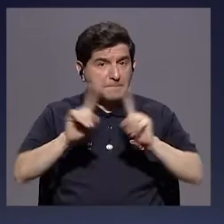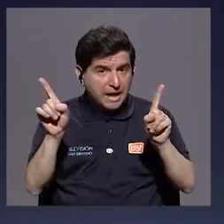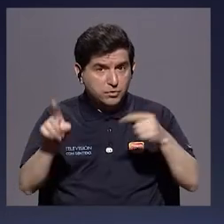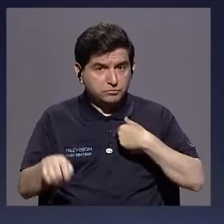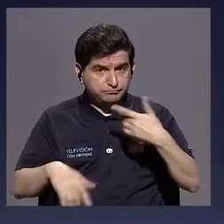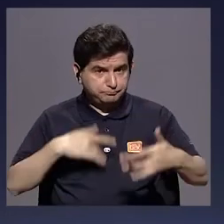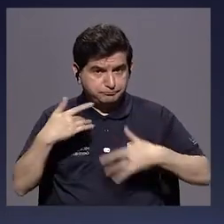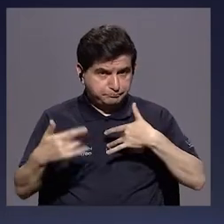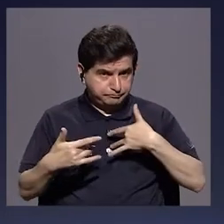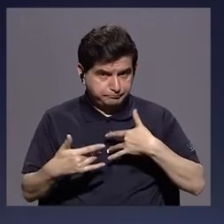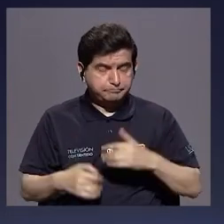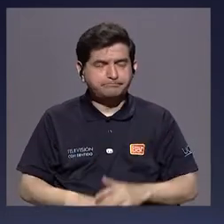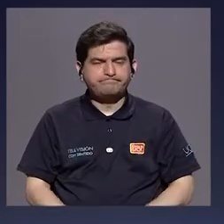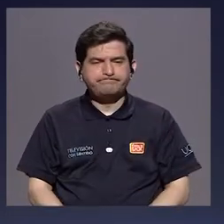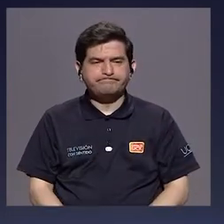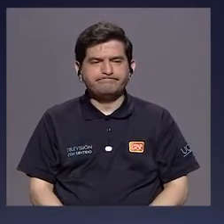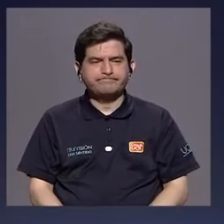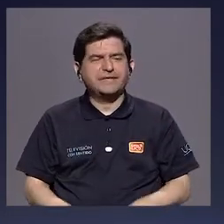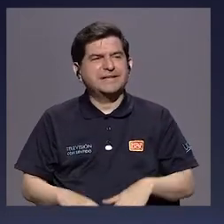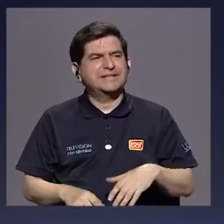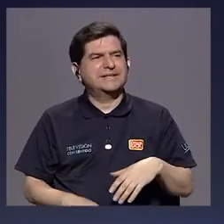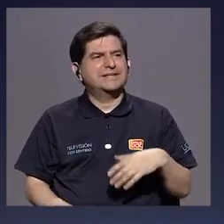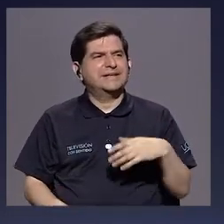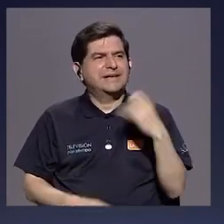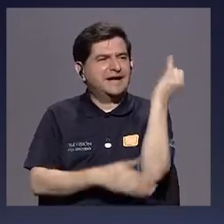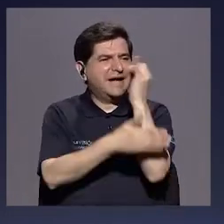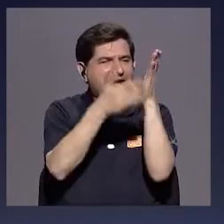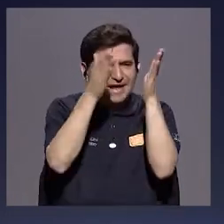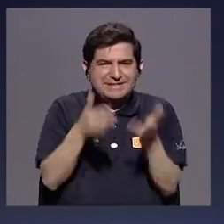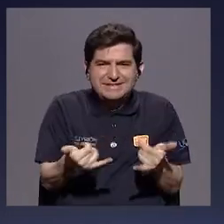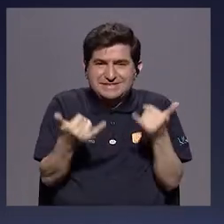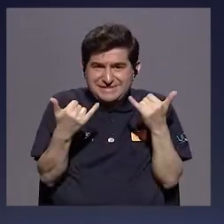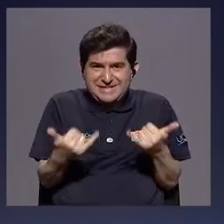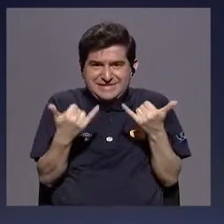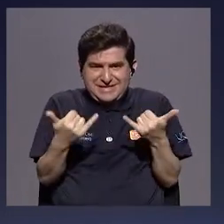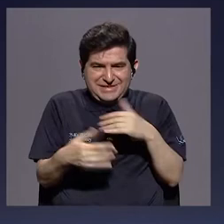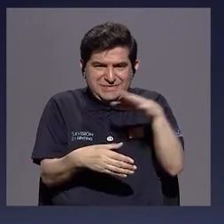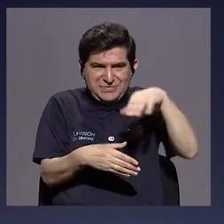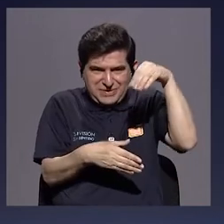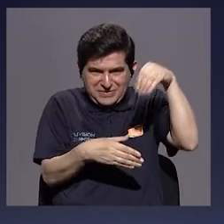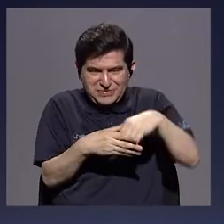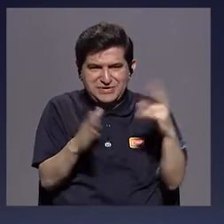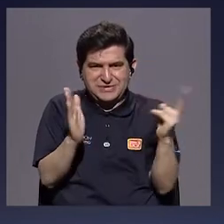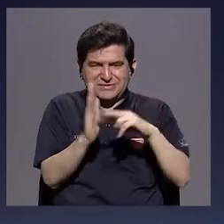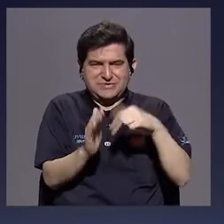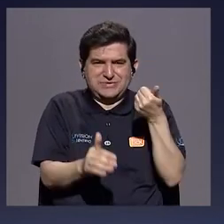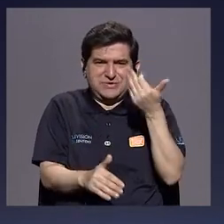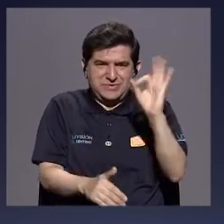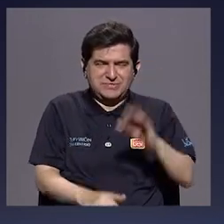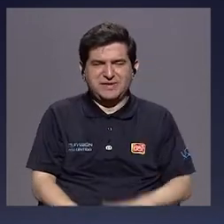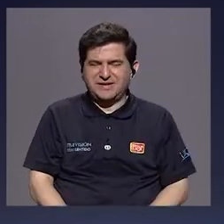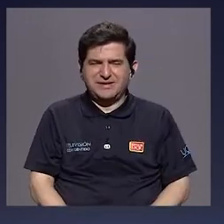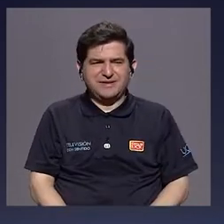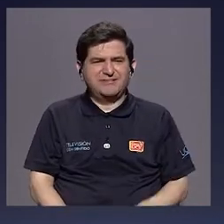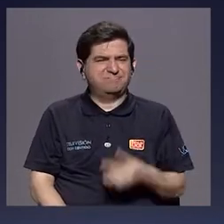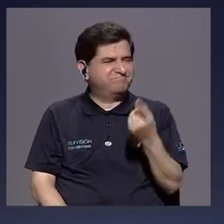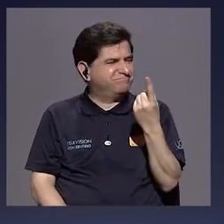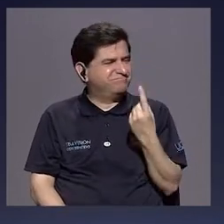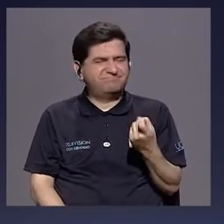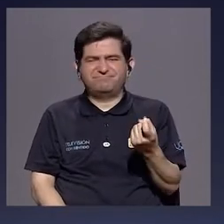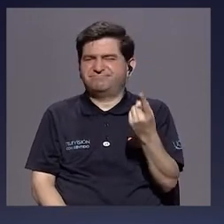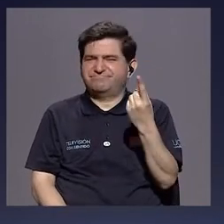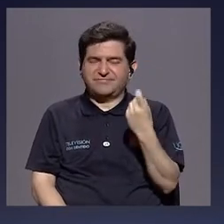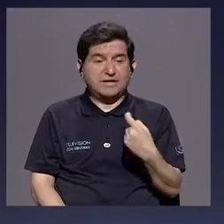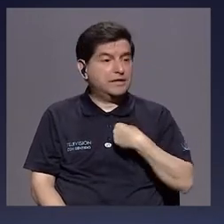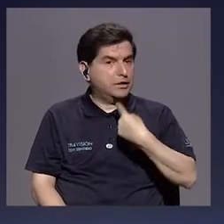siento que todavía los artistas en ahora en un contexto como del 2019 todavía les falta y